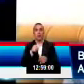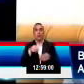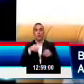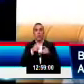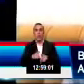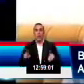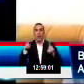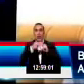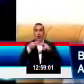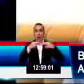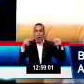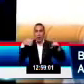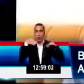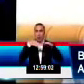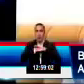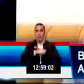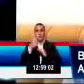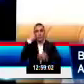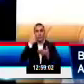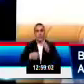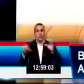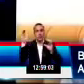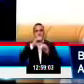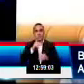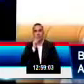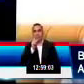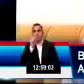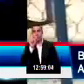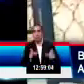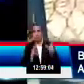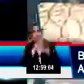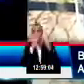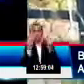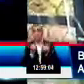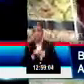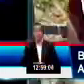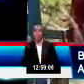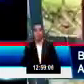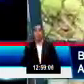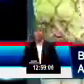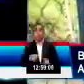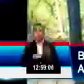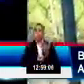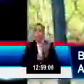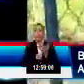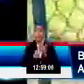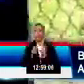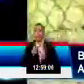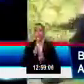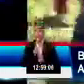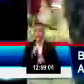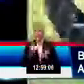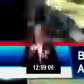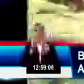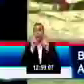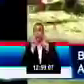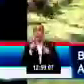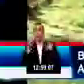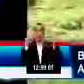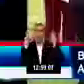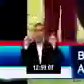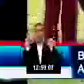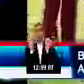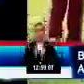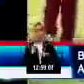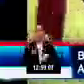ADN para hacer la identificación al cotejar con el ADN de sus familiares. Durante la comparecencia, la ministra respondió también a una consulta